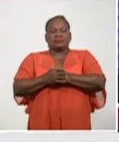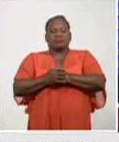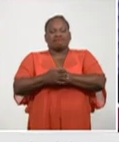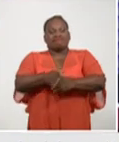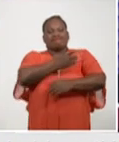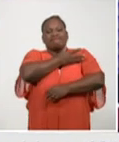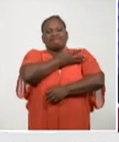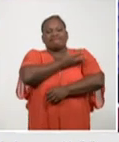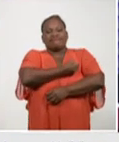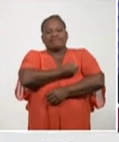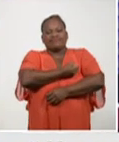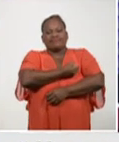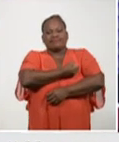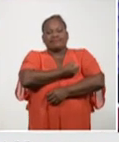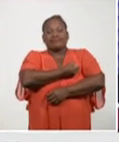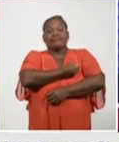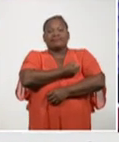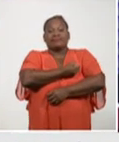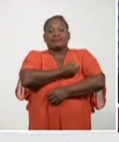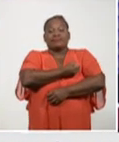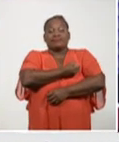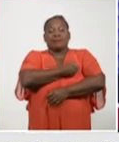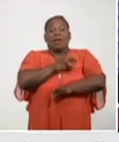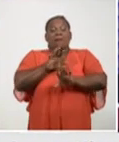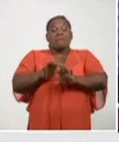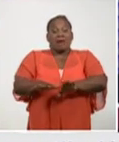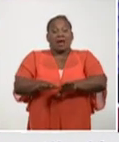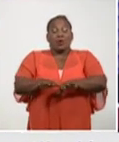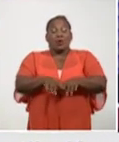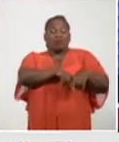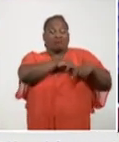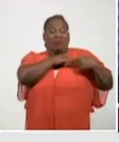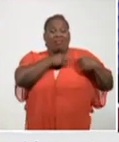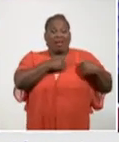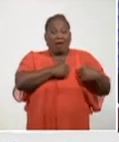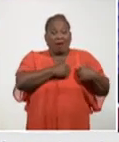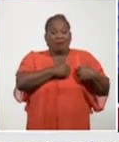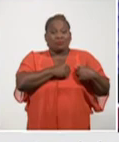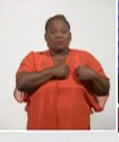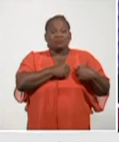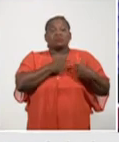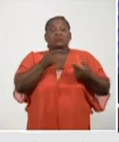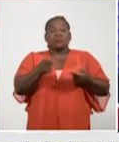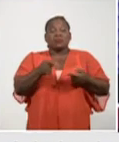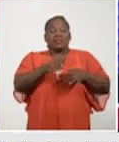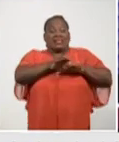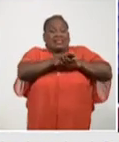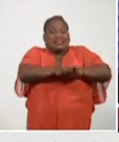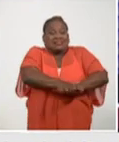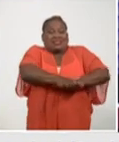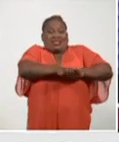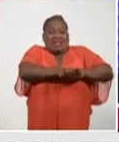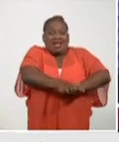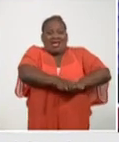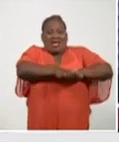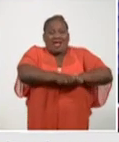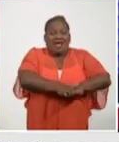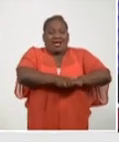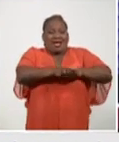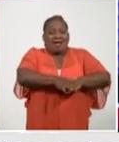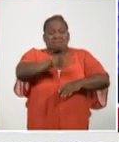lamentablemente hace también una parada cardíaca. Se trata de reanimar y no es